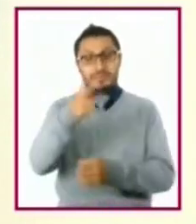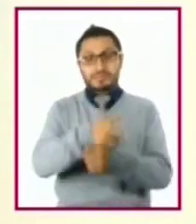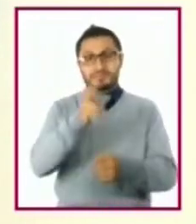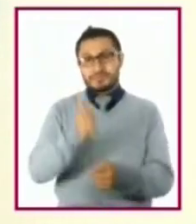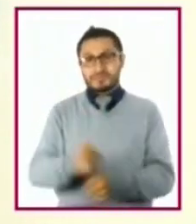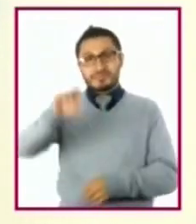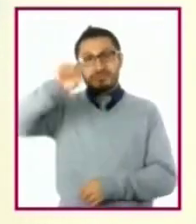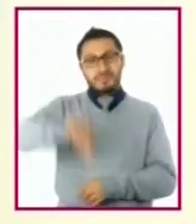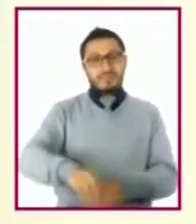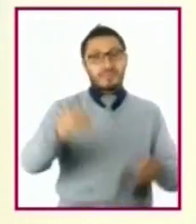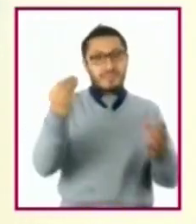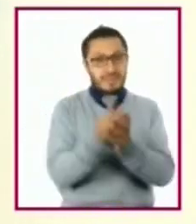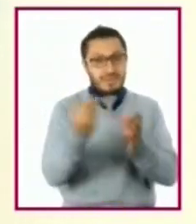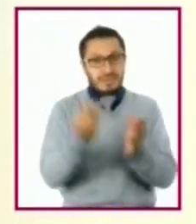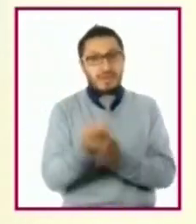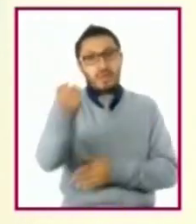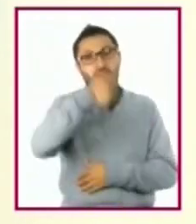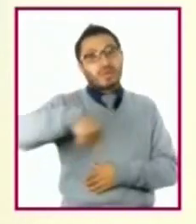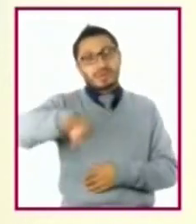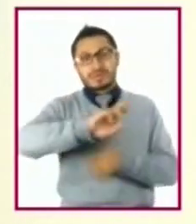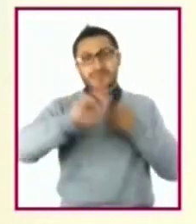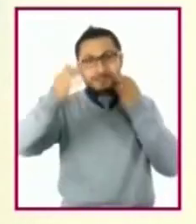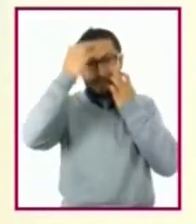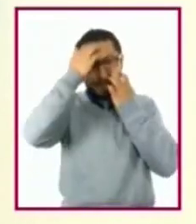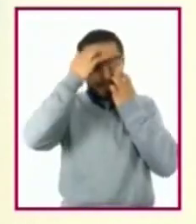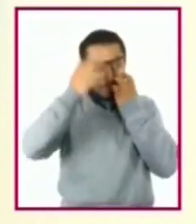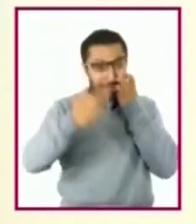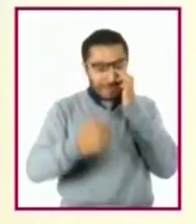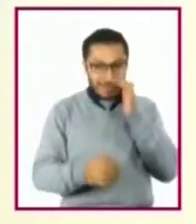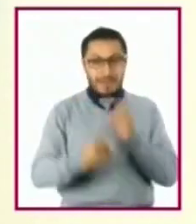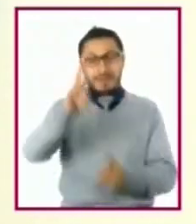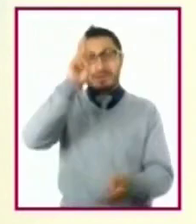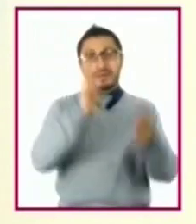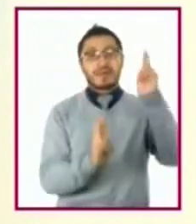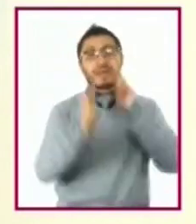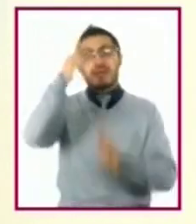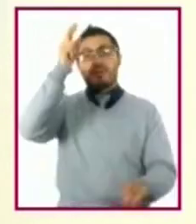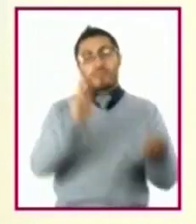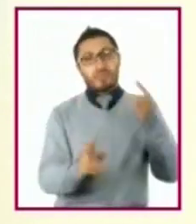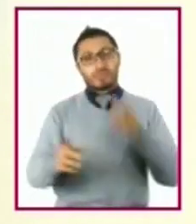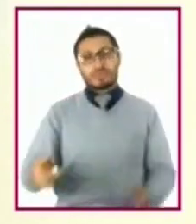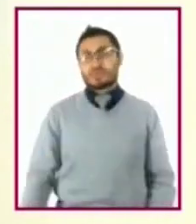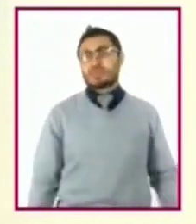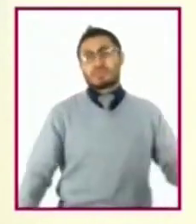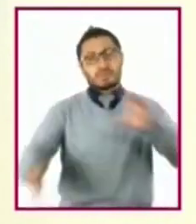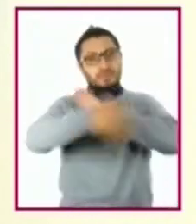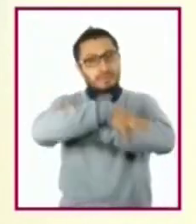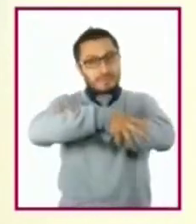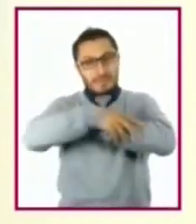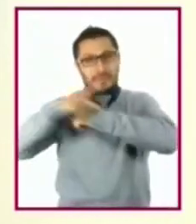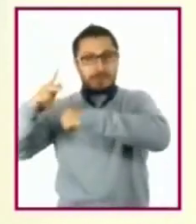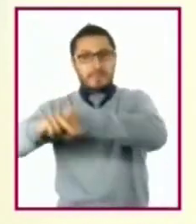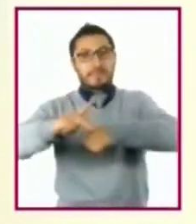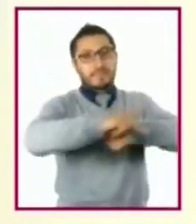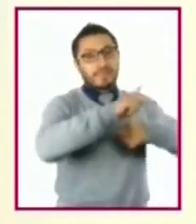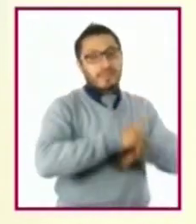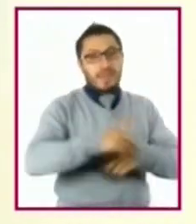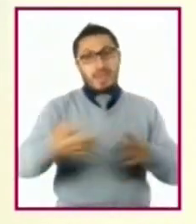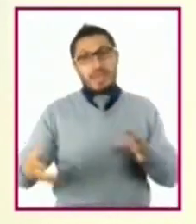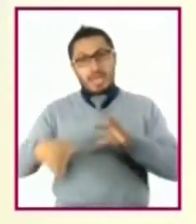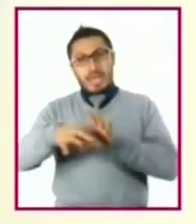busquen reconocer la evolución de los tratados internacionales y las leyes relacionadas con las libertades